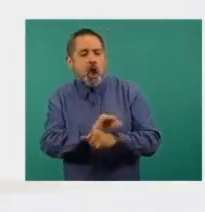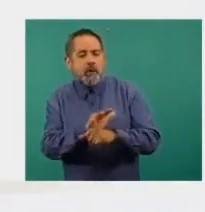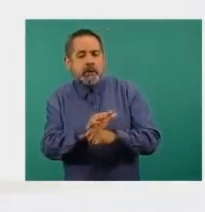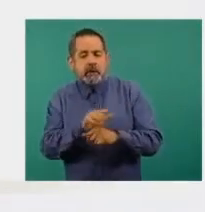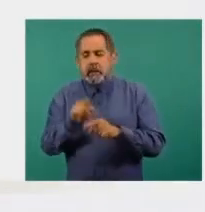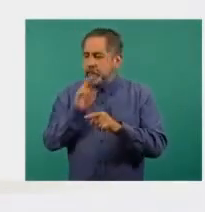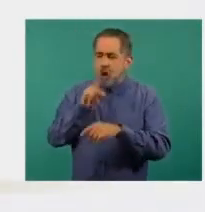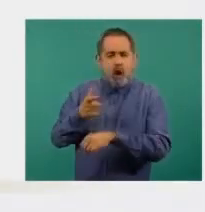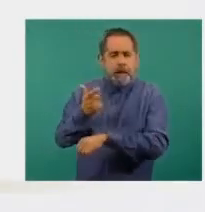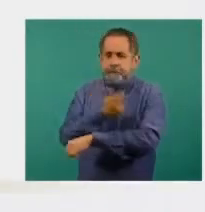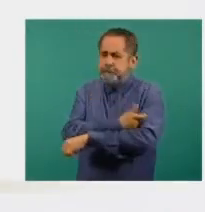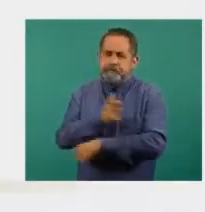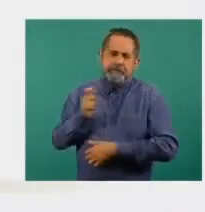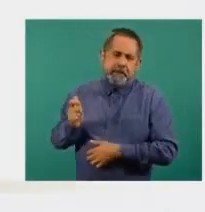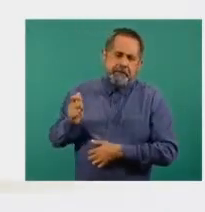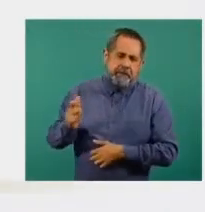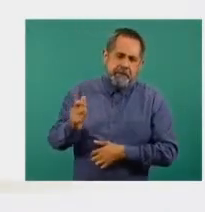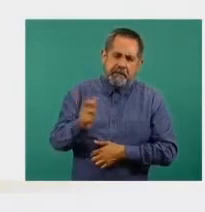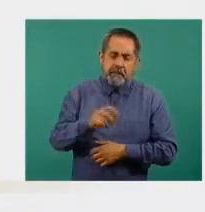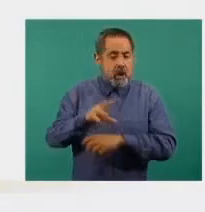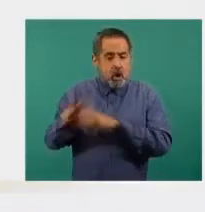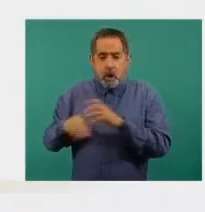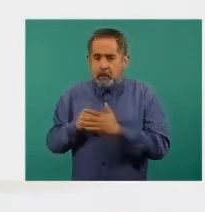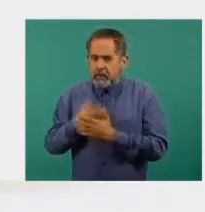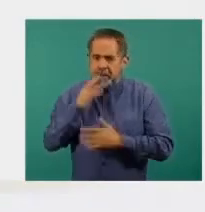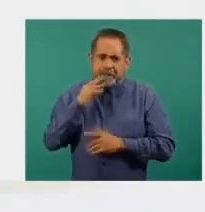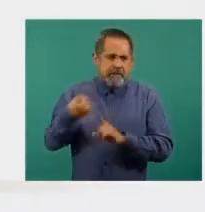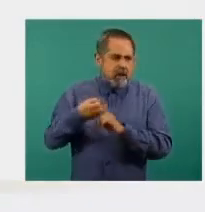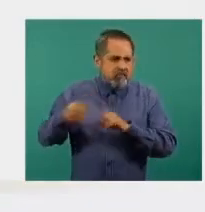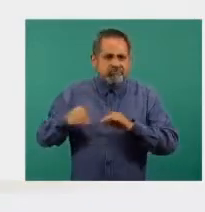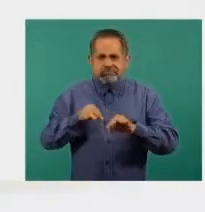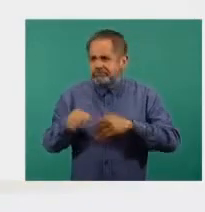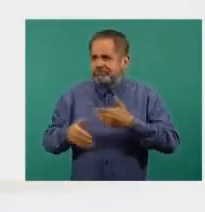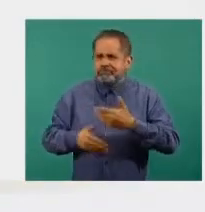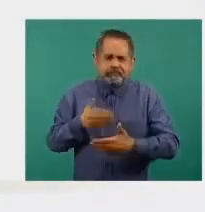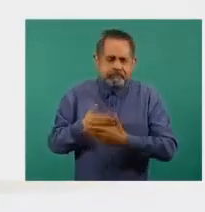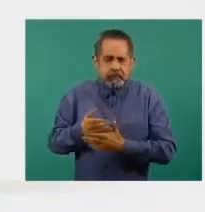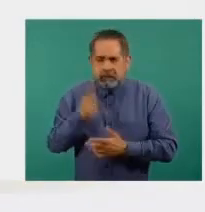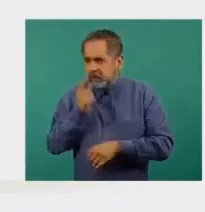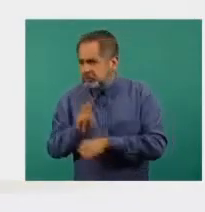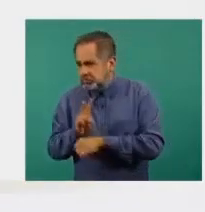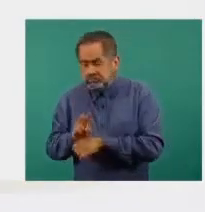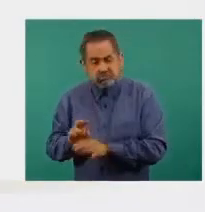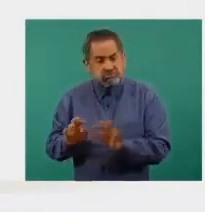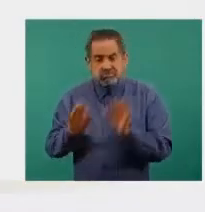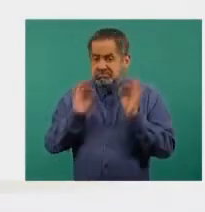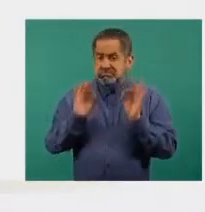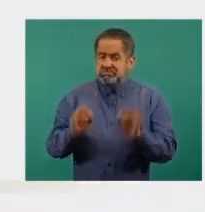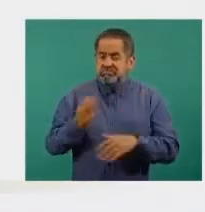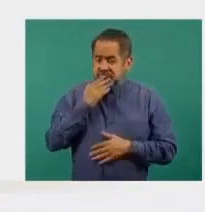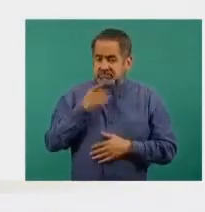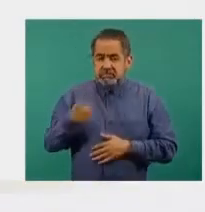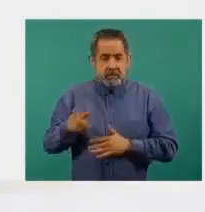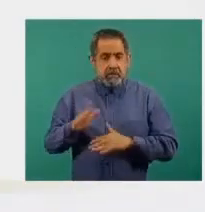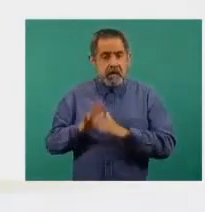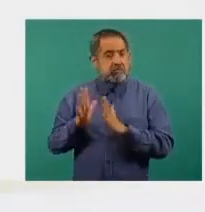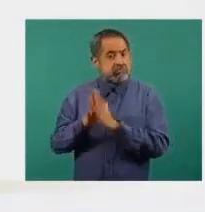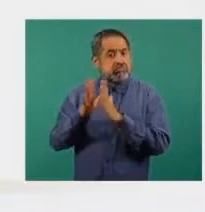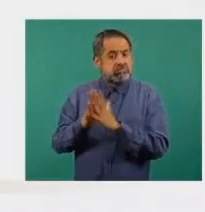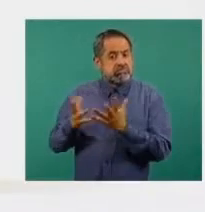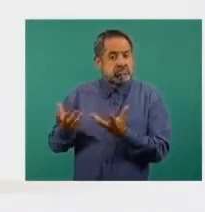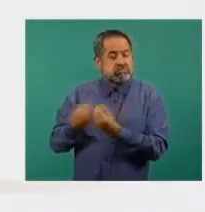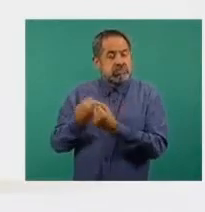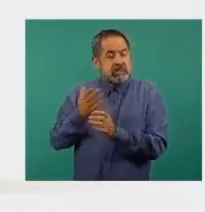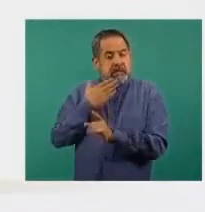pudimos constatar un magnífico trabajo de organización, de ejecución, de supervisión y de participación